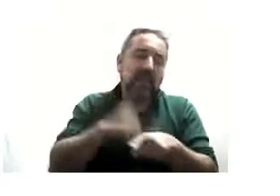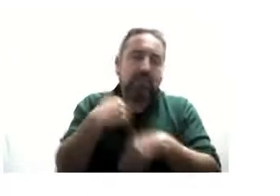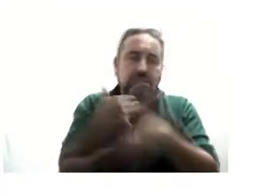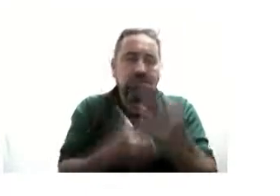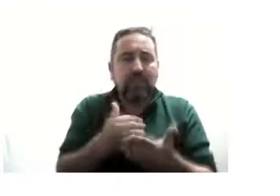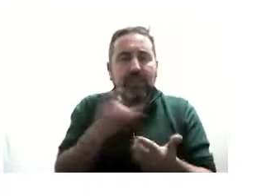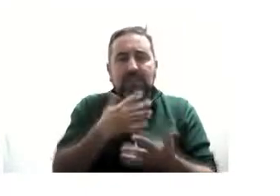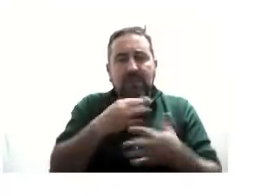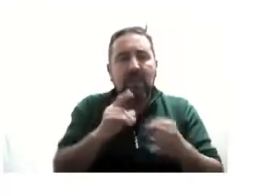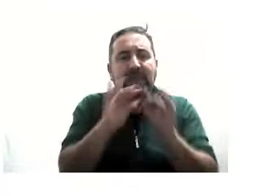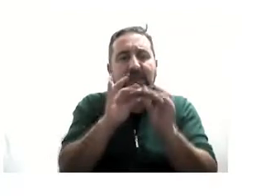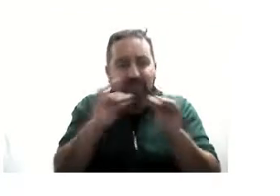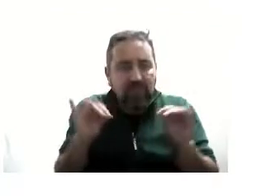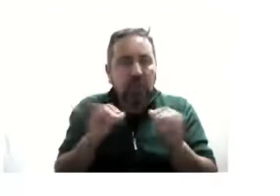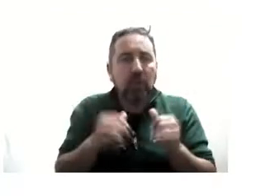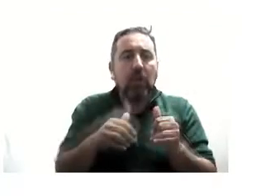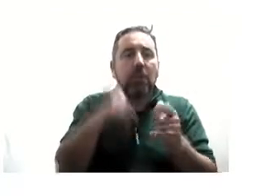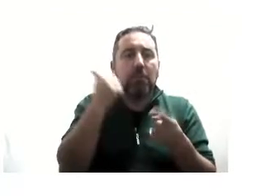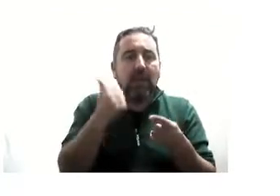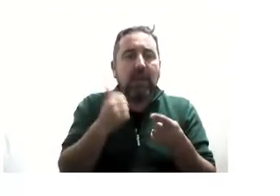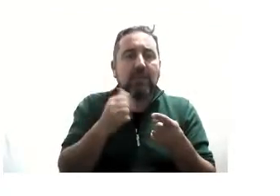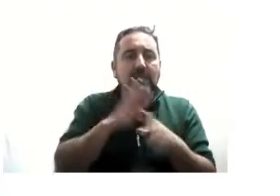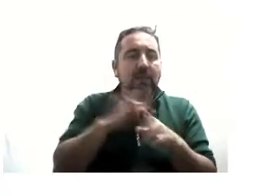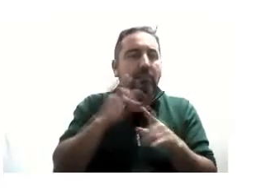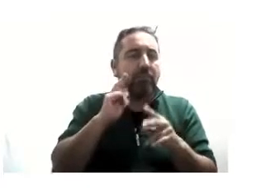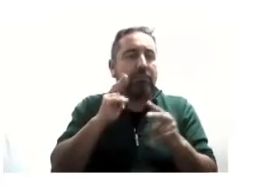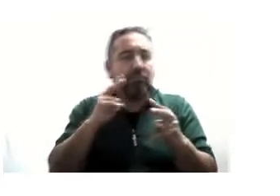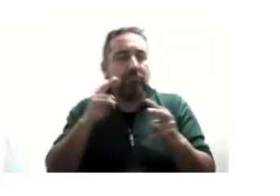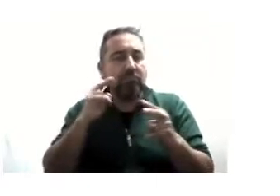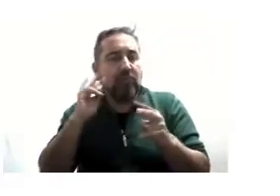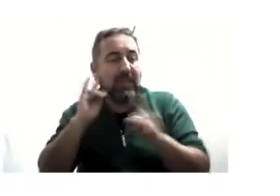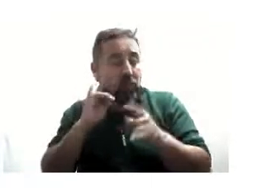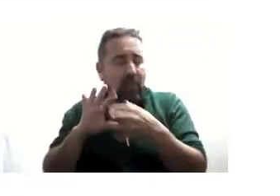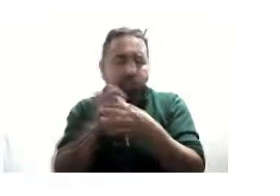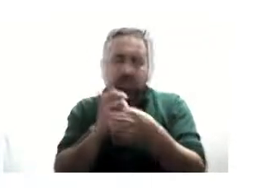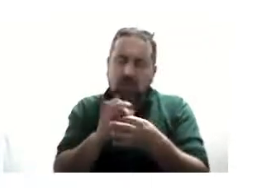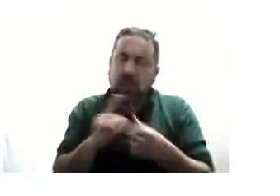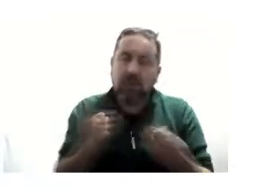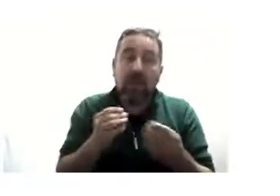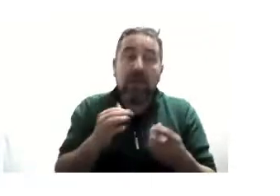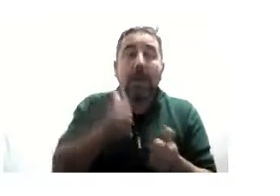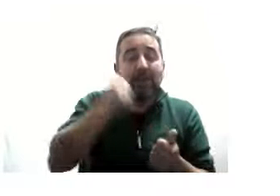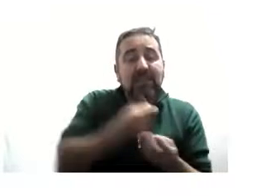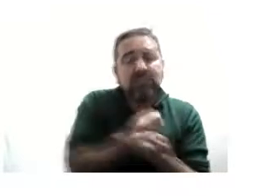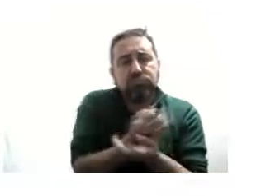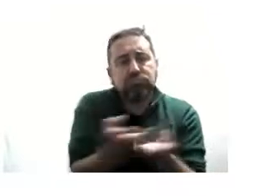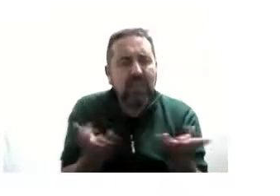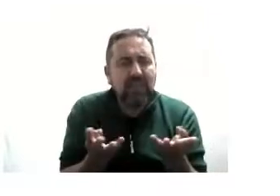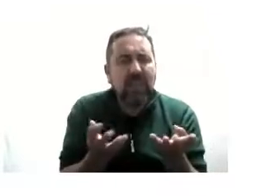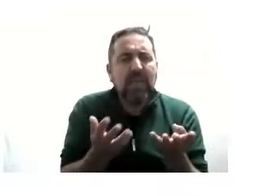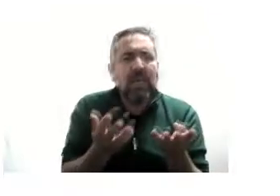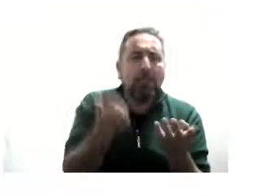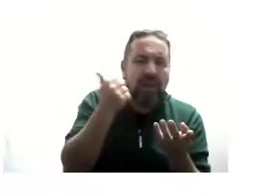son más finos, más compatibles con la resonancia, y quizá lo que más varía y lo que más